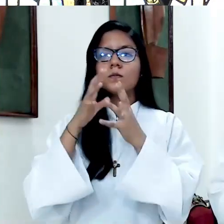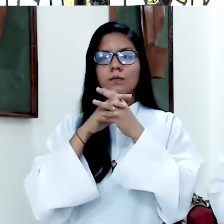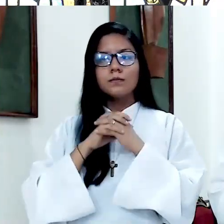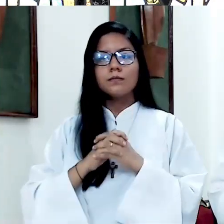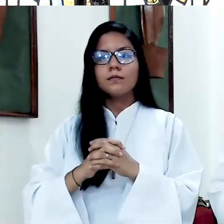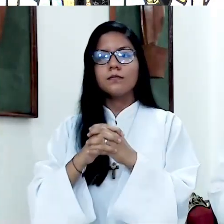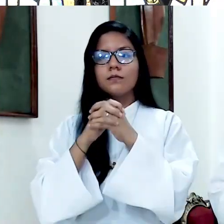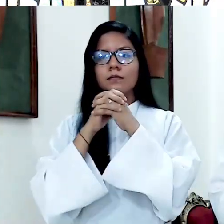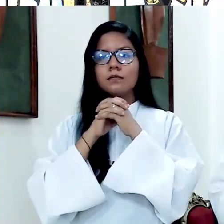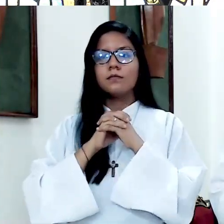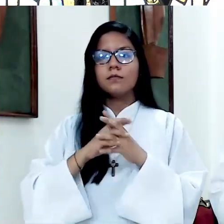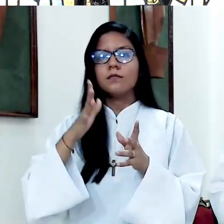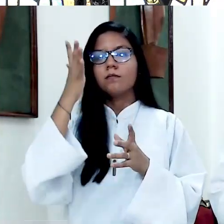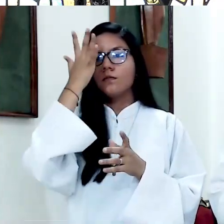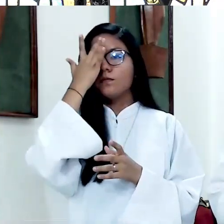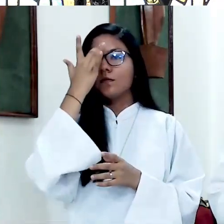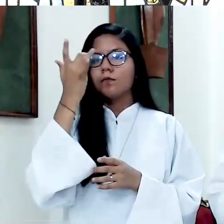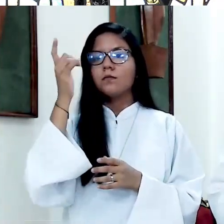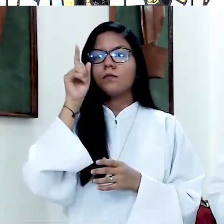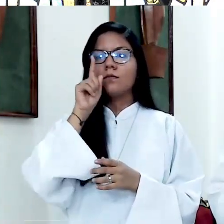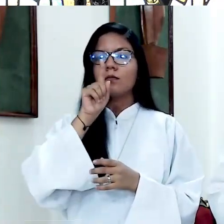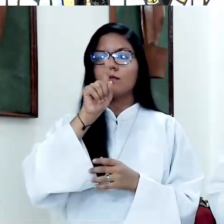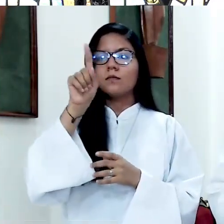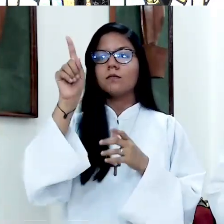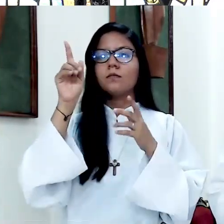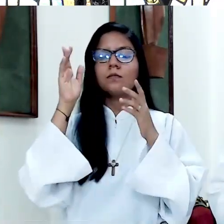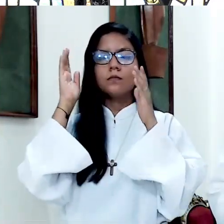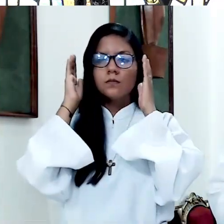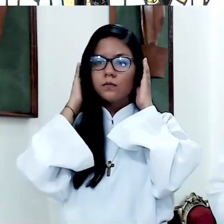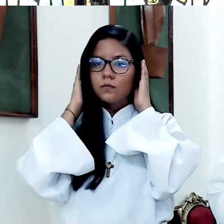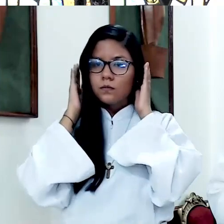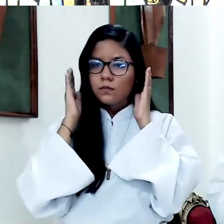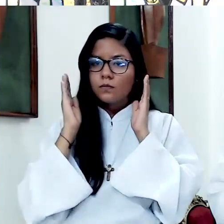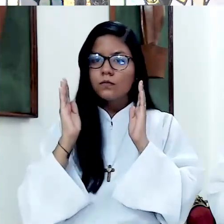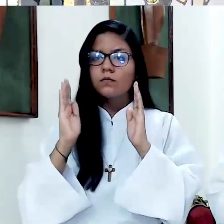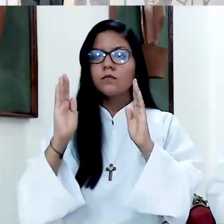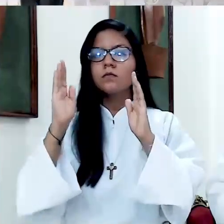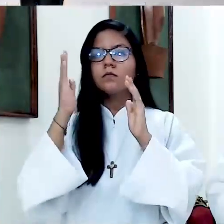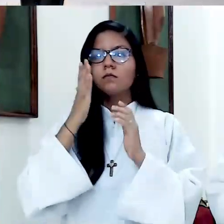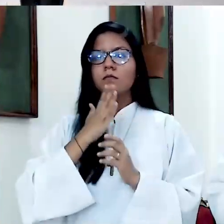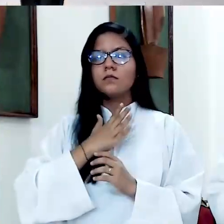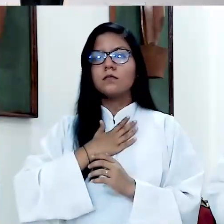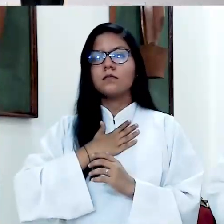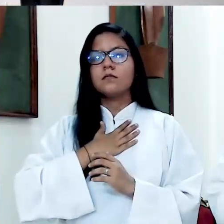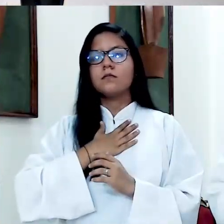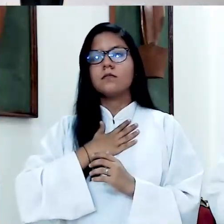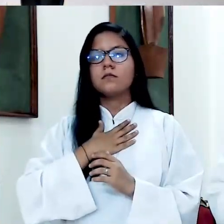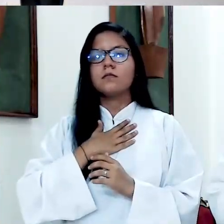porque inclina su oído hacia mí.